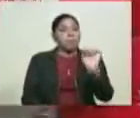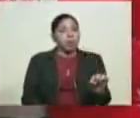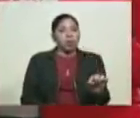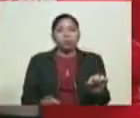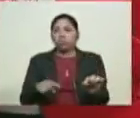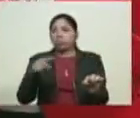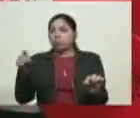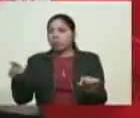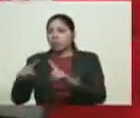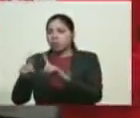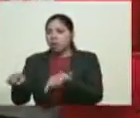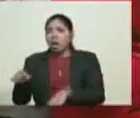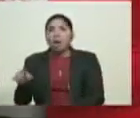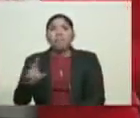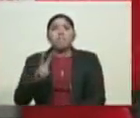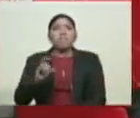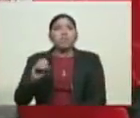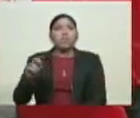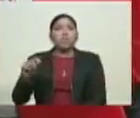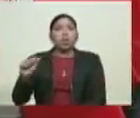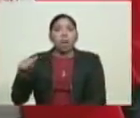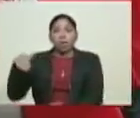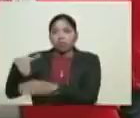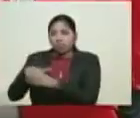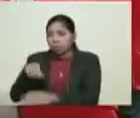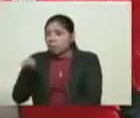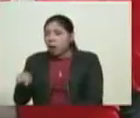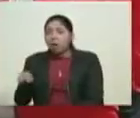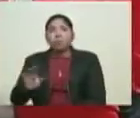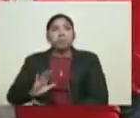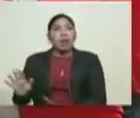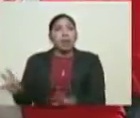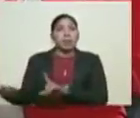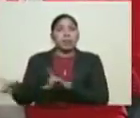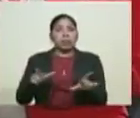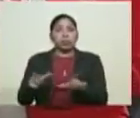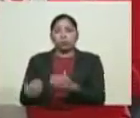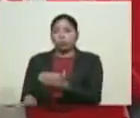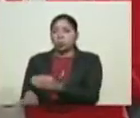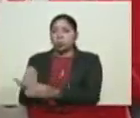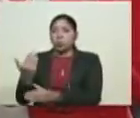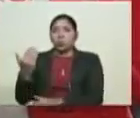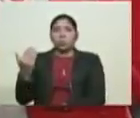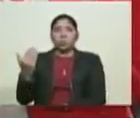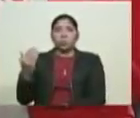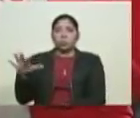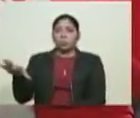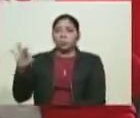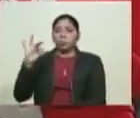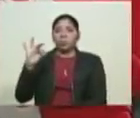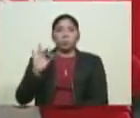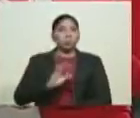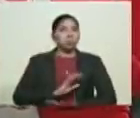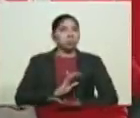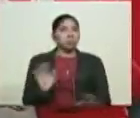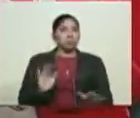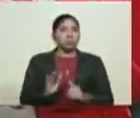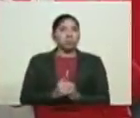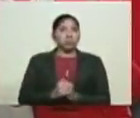ya hemos cumplido. Yo creo que hoy es un día histórico en donde los venezolanos y las